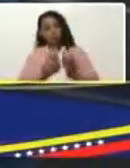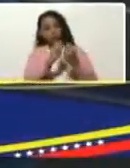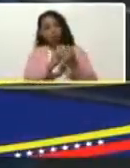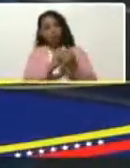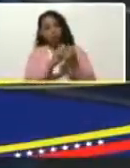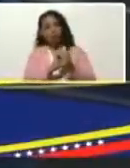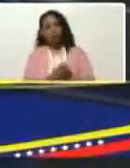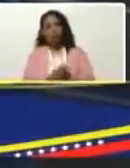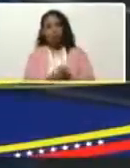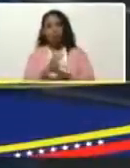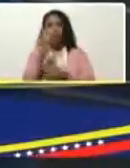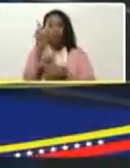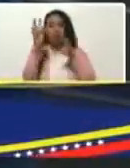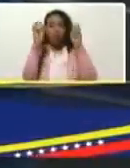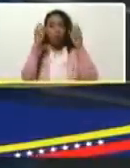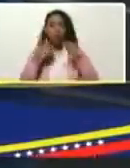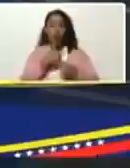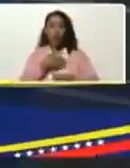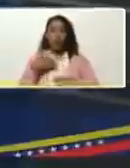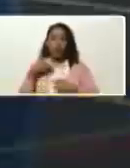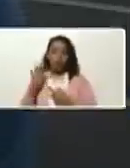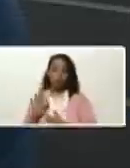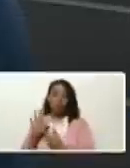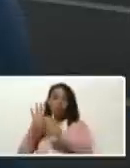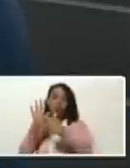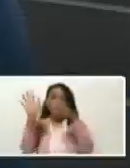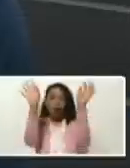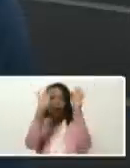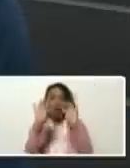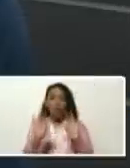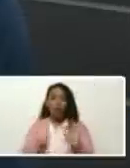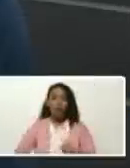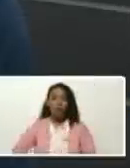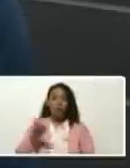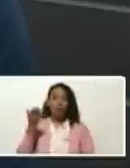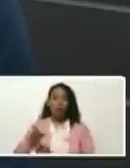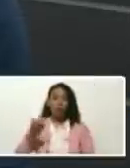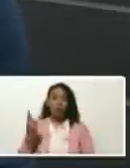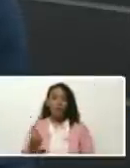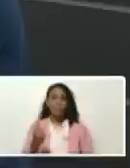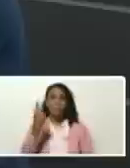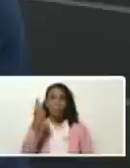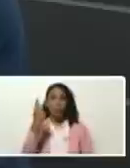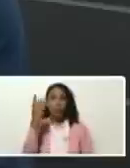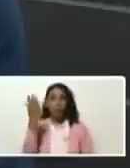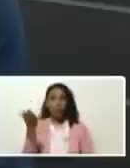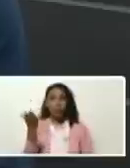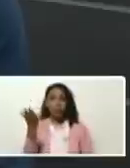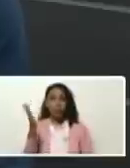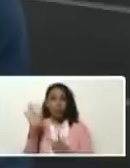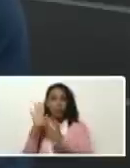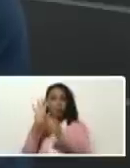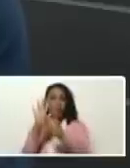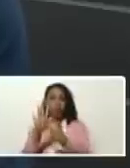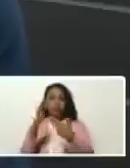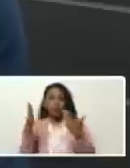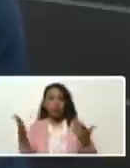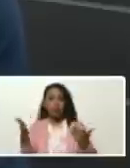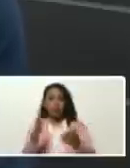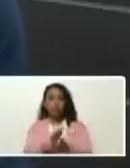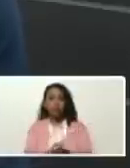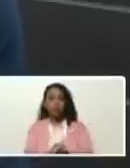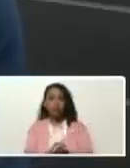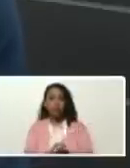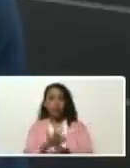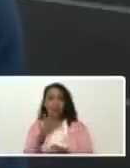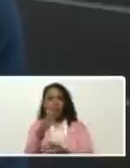hay dos elementos que quiero Resaltar de manera de manera fundamental el primero de ellos ustedes lo asomó Y es que desde